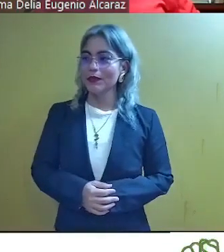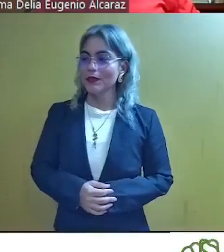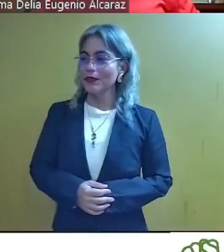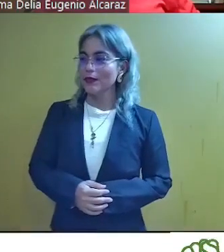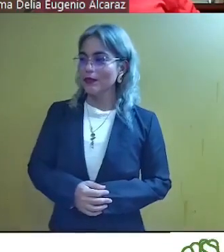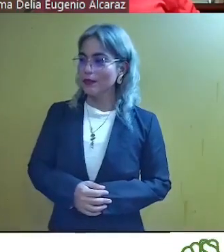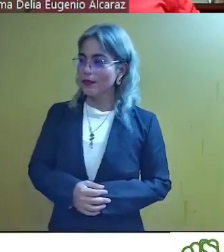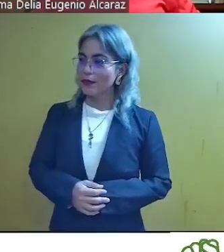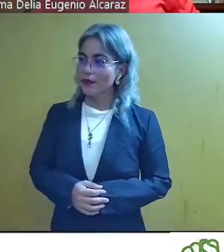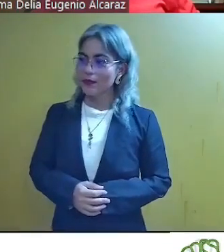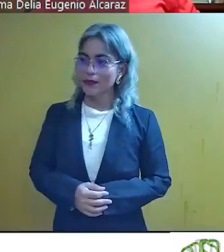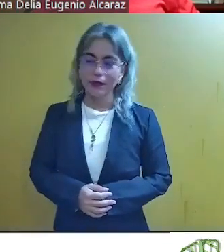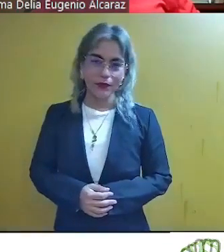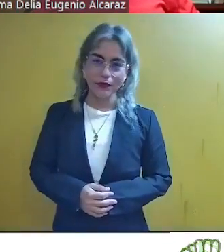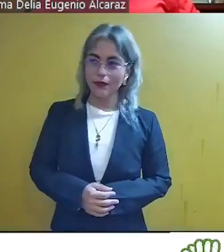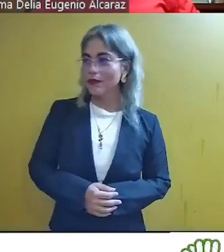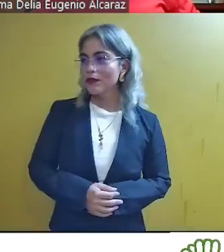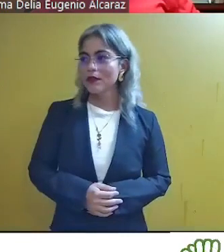Me quedé con